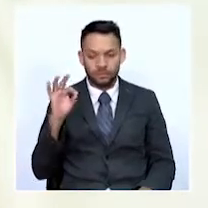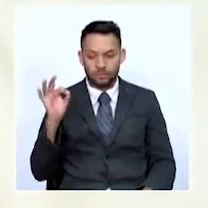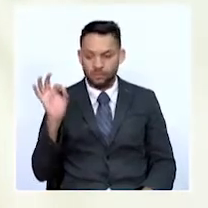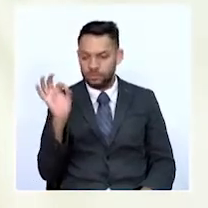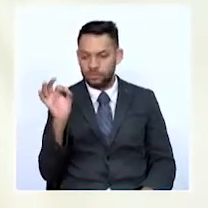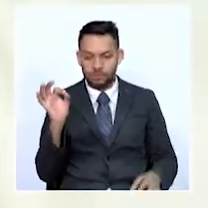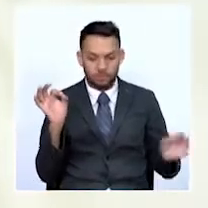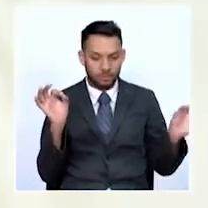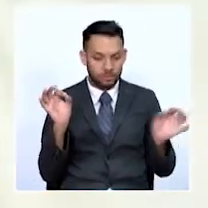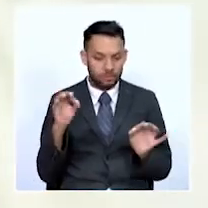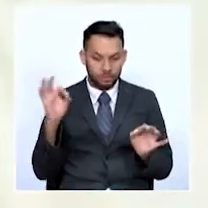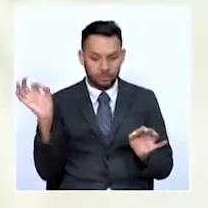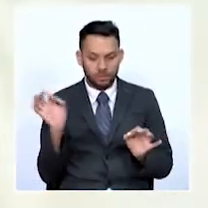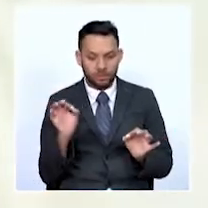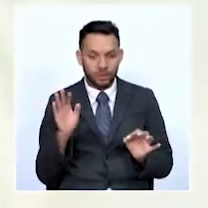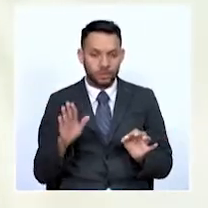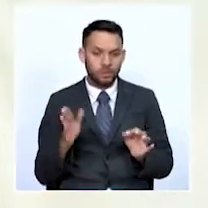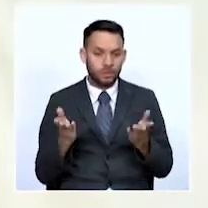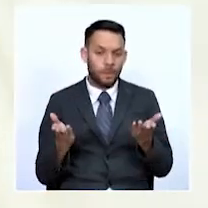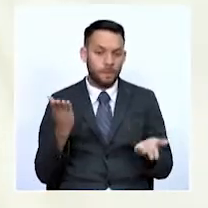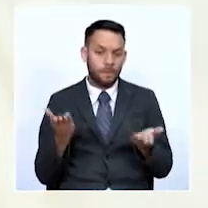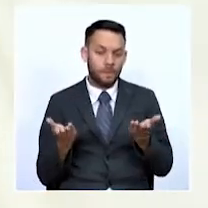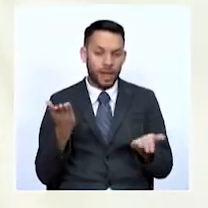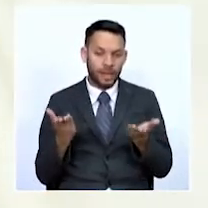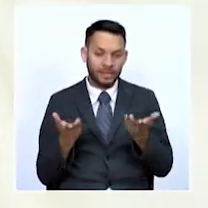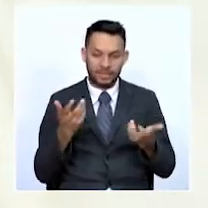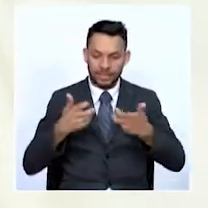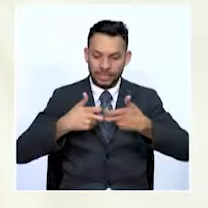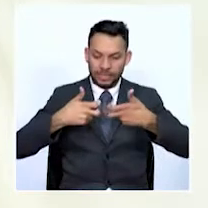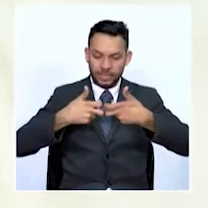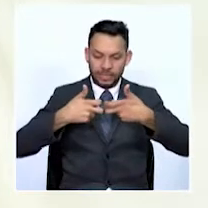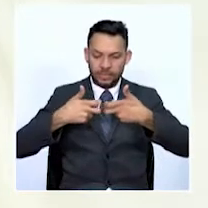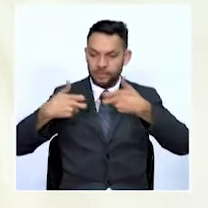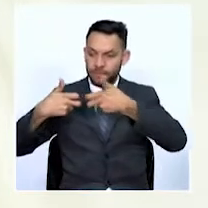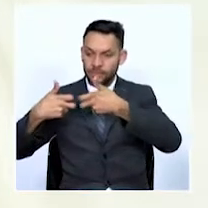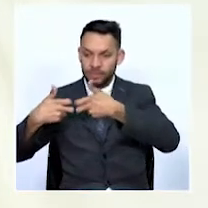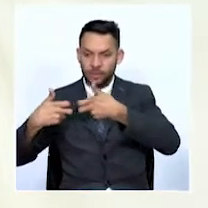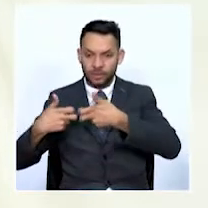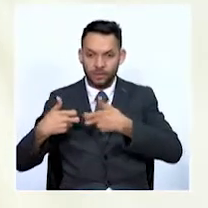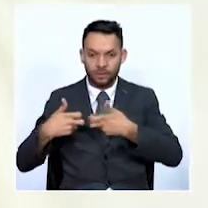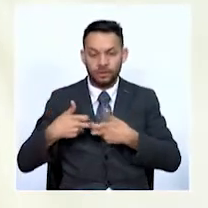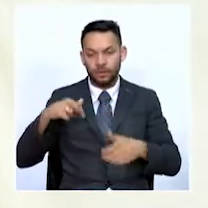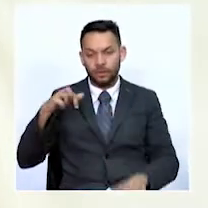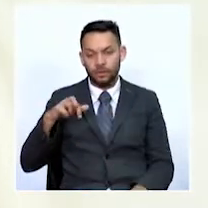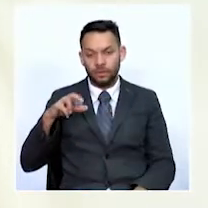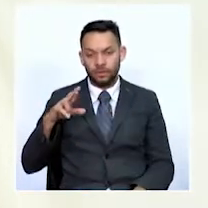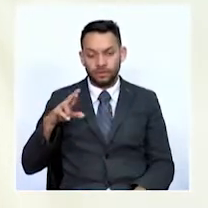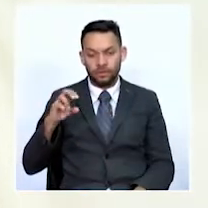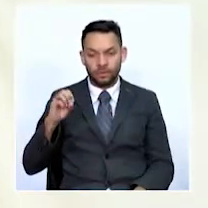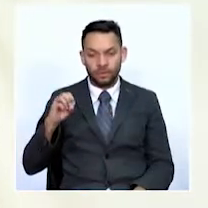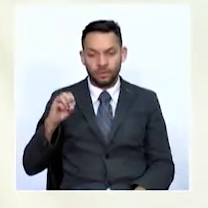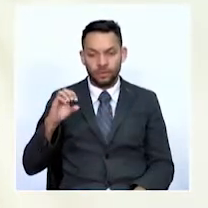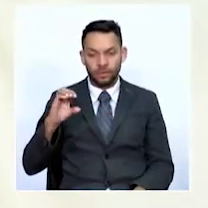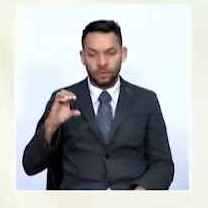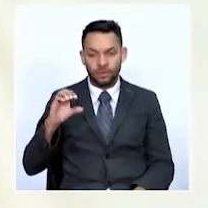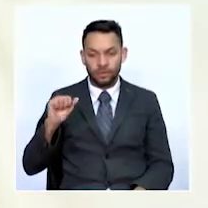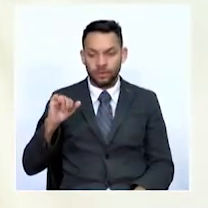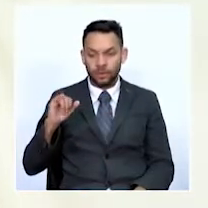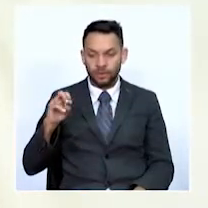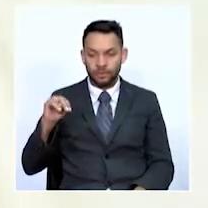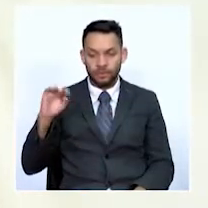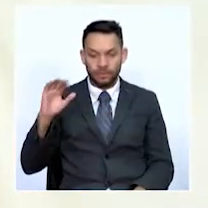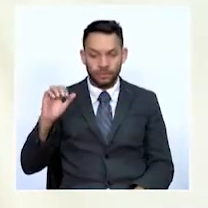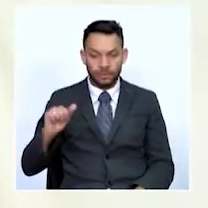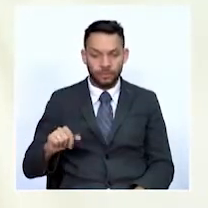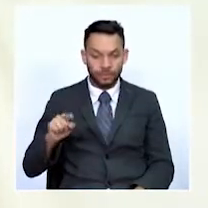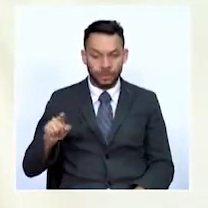otro? Que es equilibrar esa energía. La procaína tiene esa propiedad, es dieléctrico, es decir,